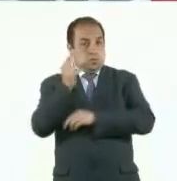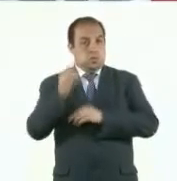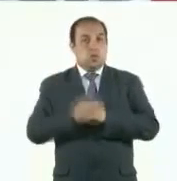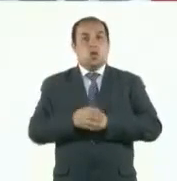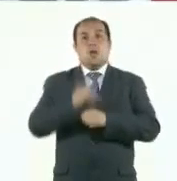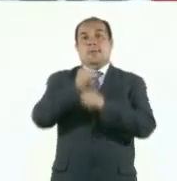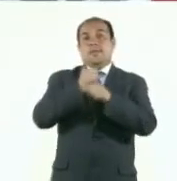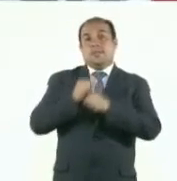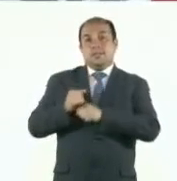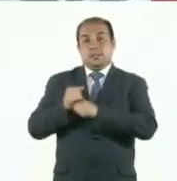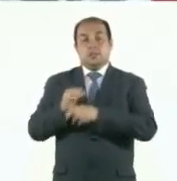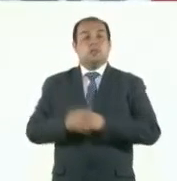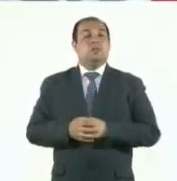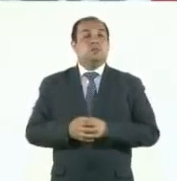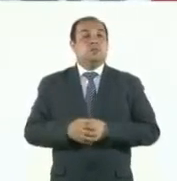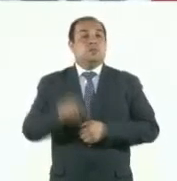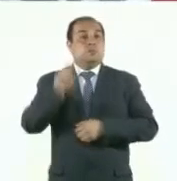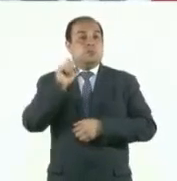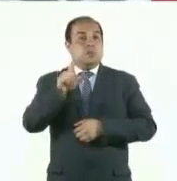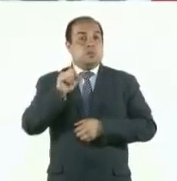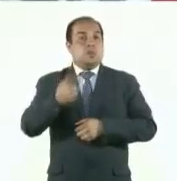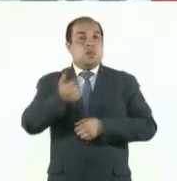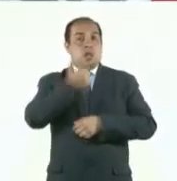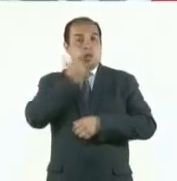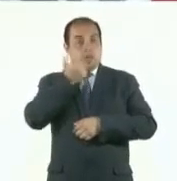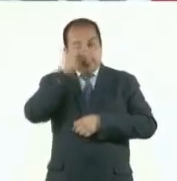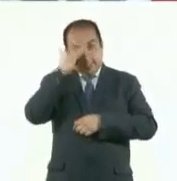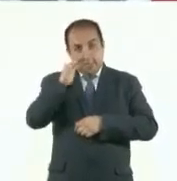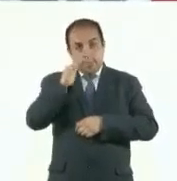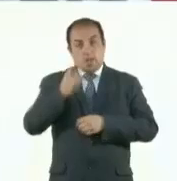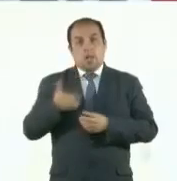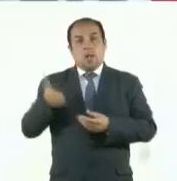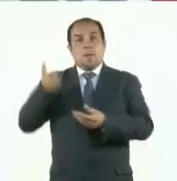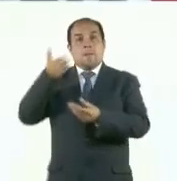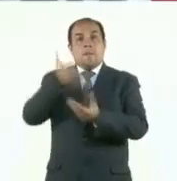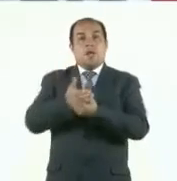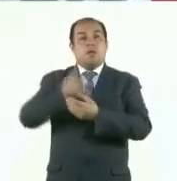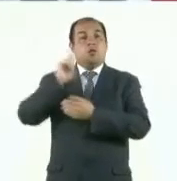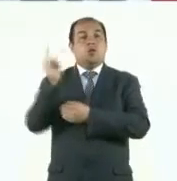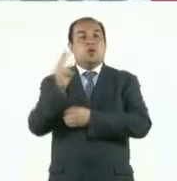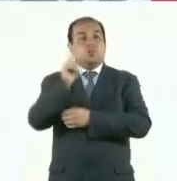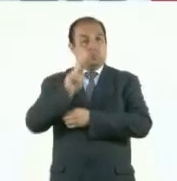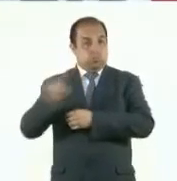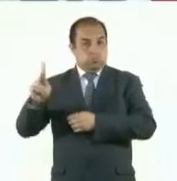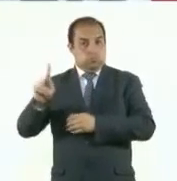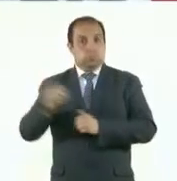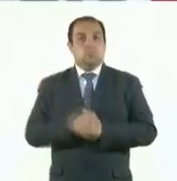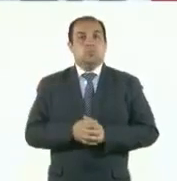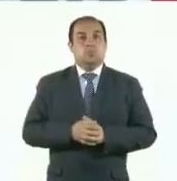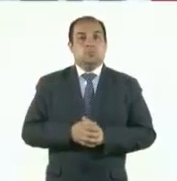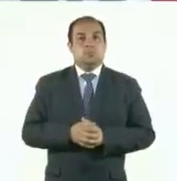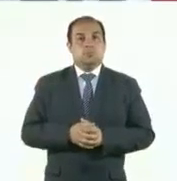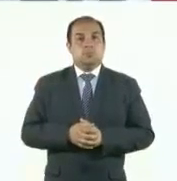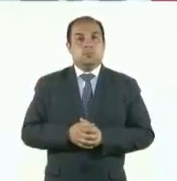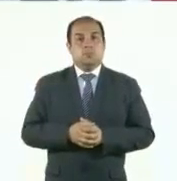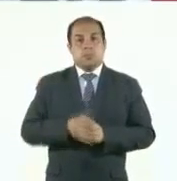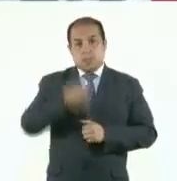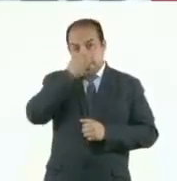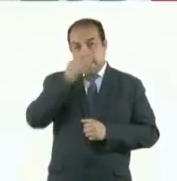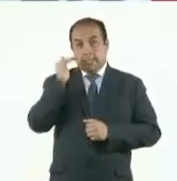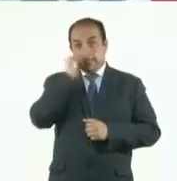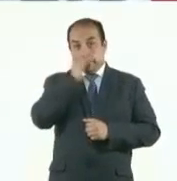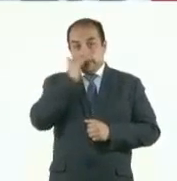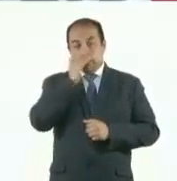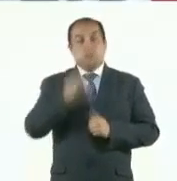investigadores y que también los estudiantes sepan que están asistiendo a una universidad pública prácticamente gratuita